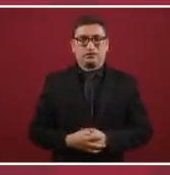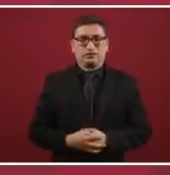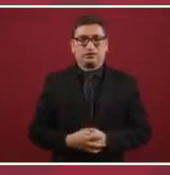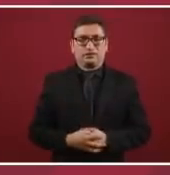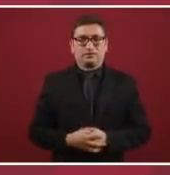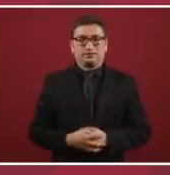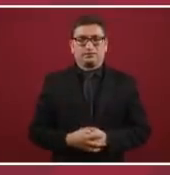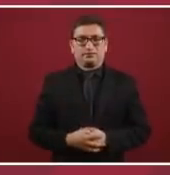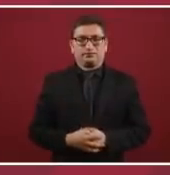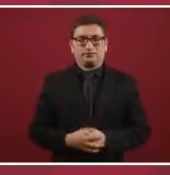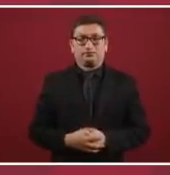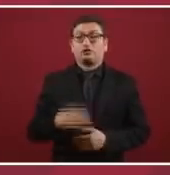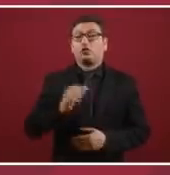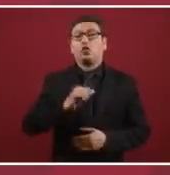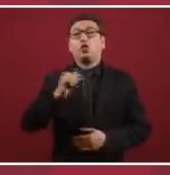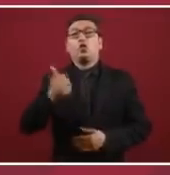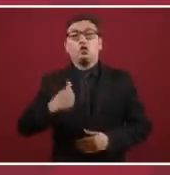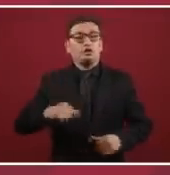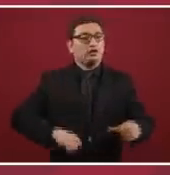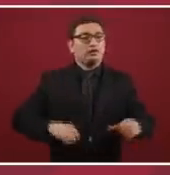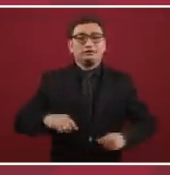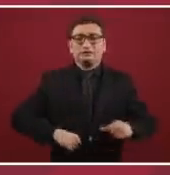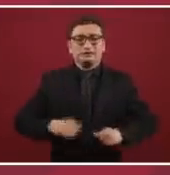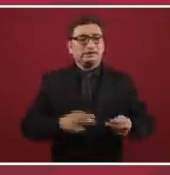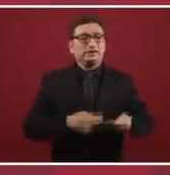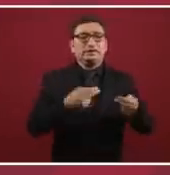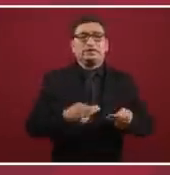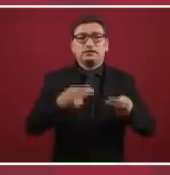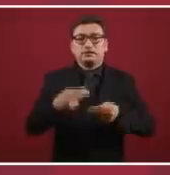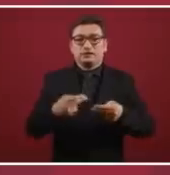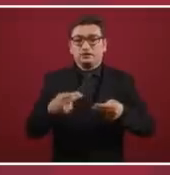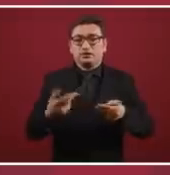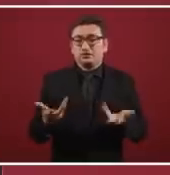¿Qué otra actividad económica